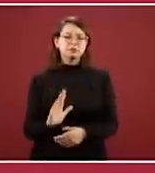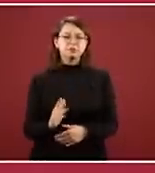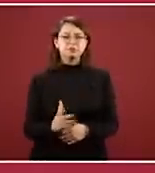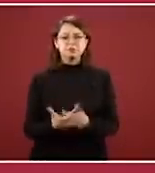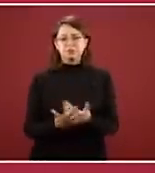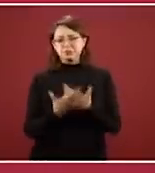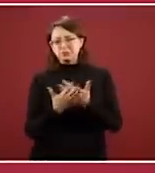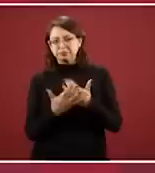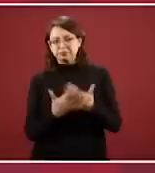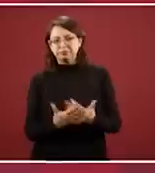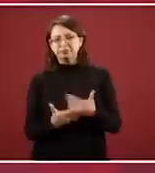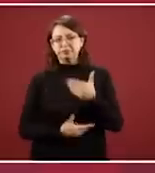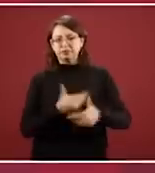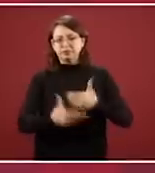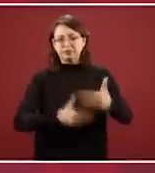pero